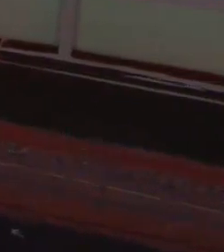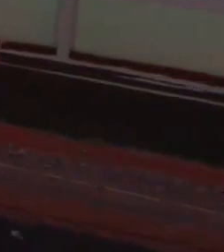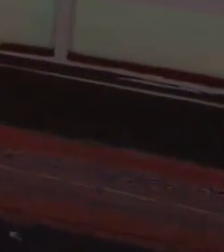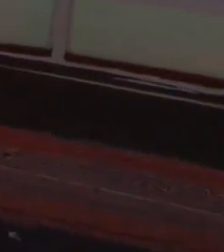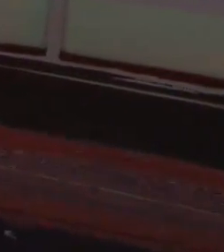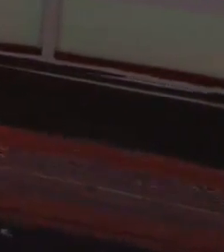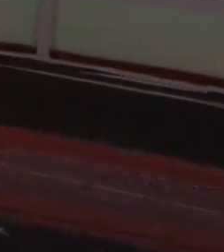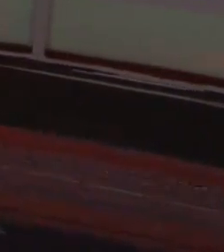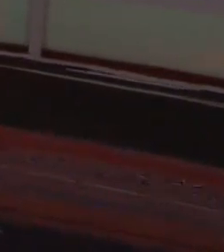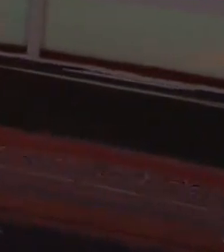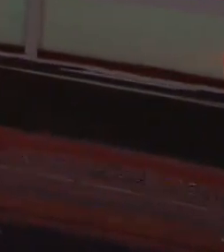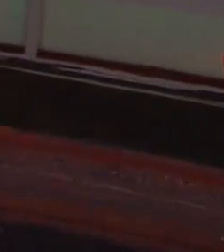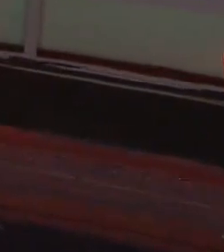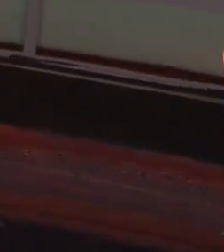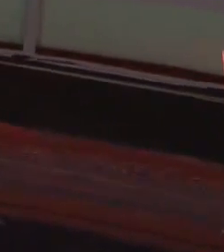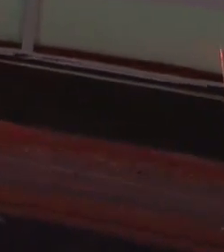my fire.